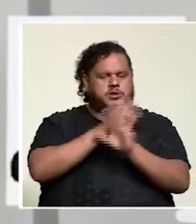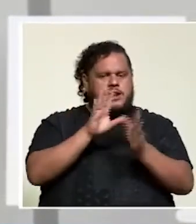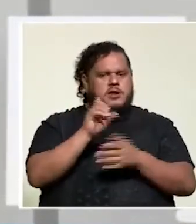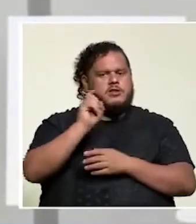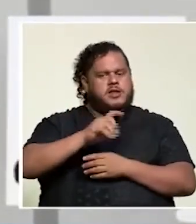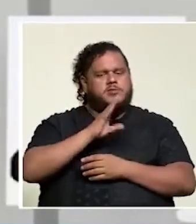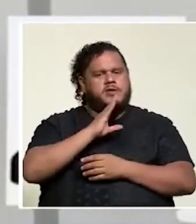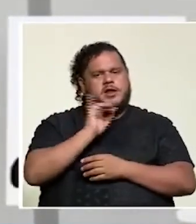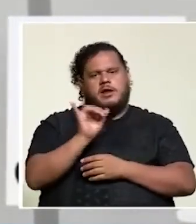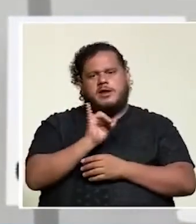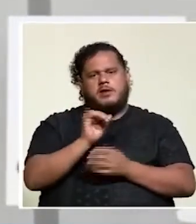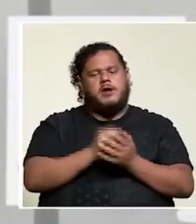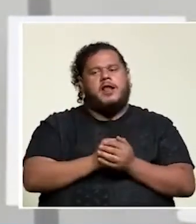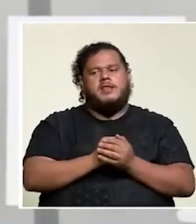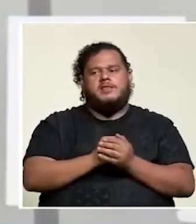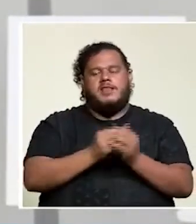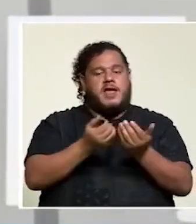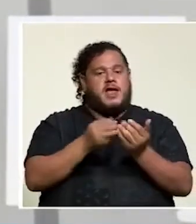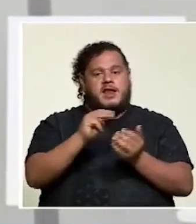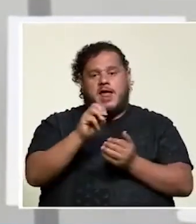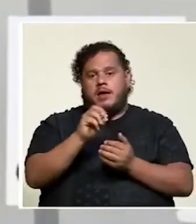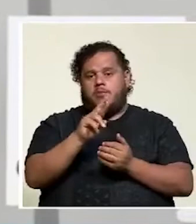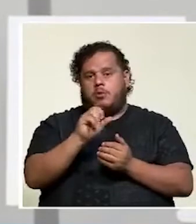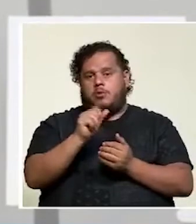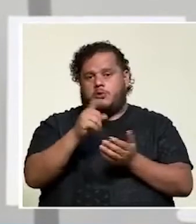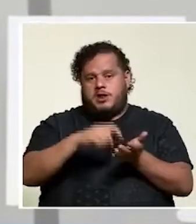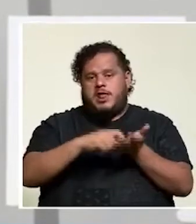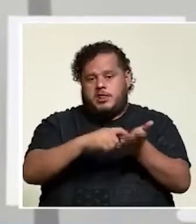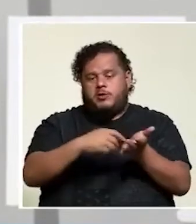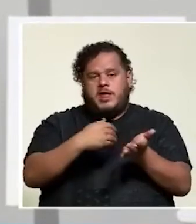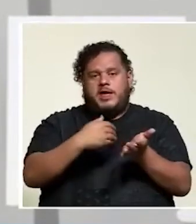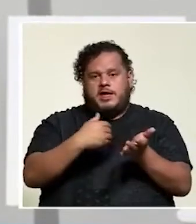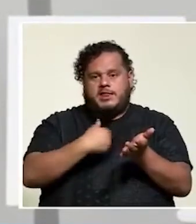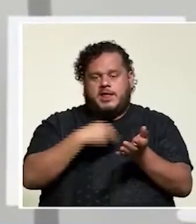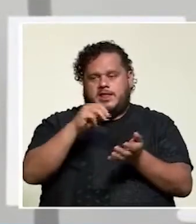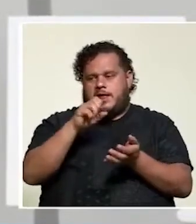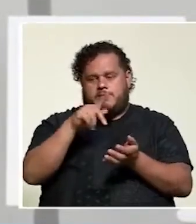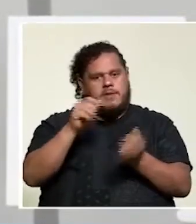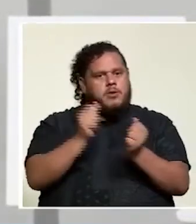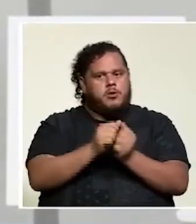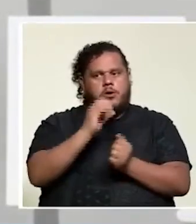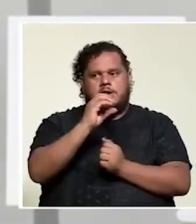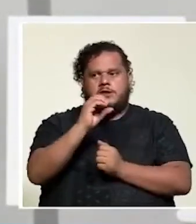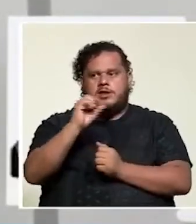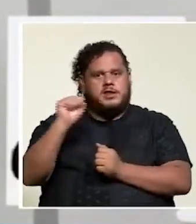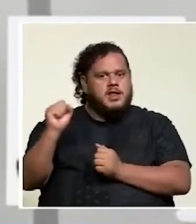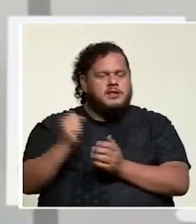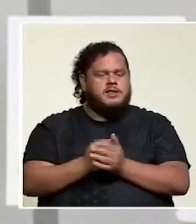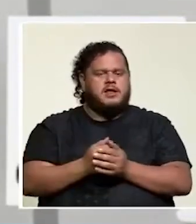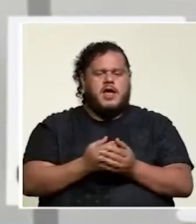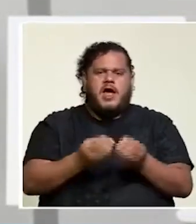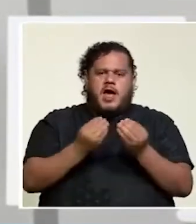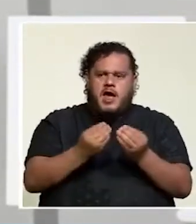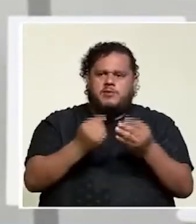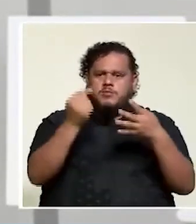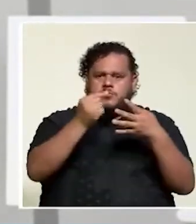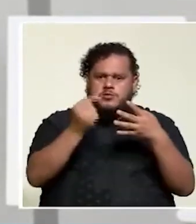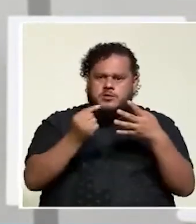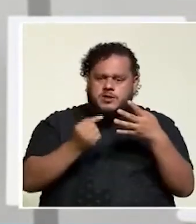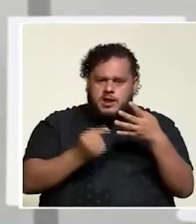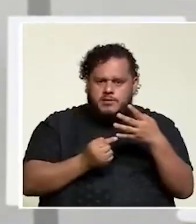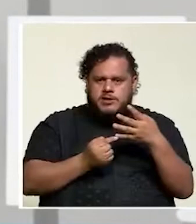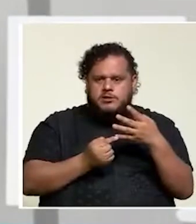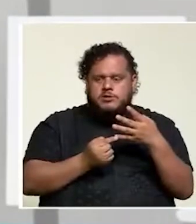hablar también, por ejemplo, de la morosidad que tiene el MEP con la Caja Costarricense de Seguro Social también. Hay muchos elementos